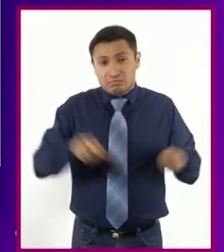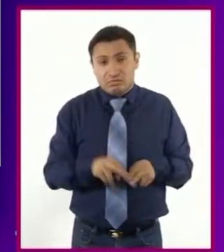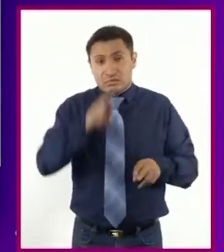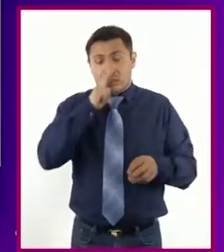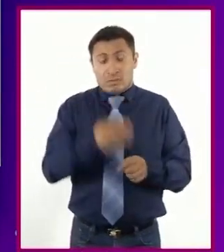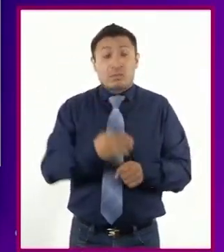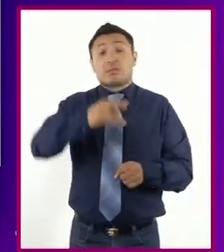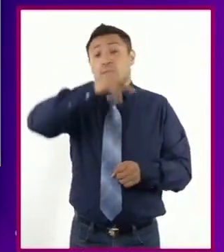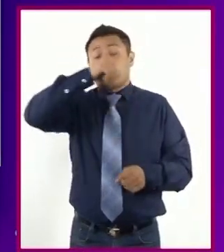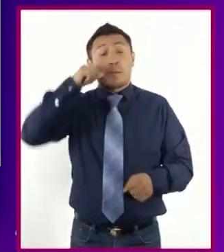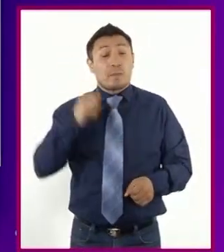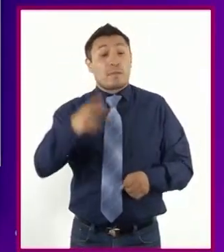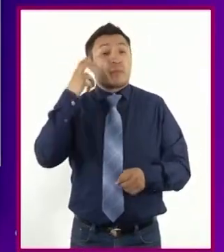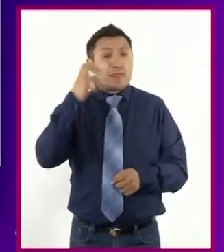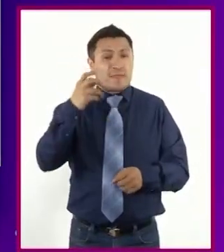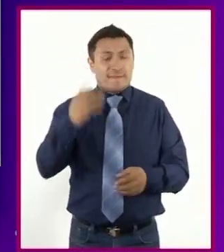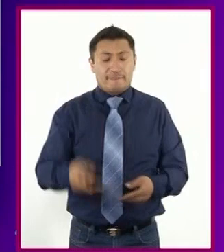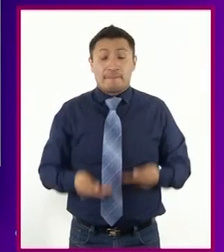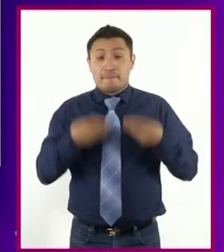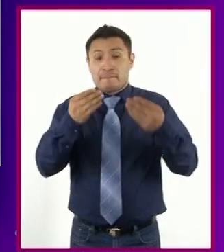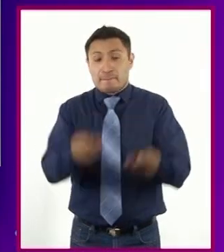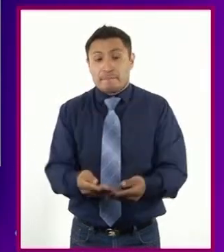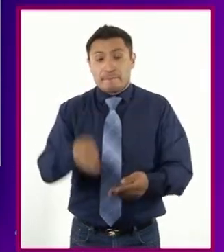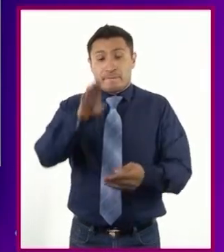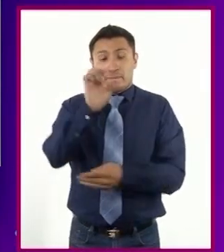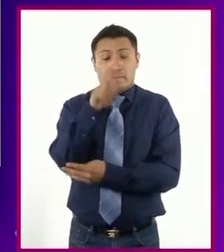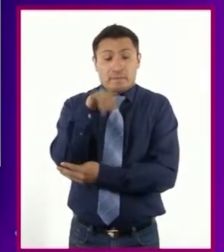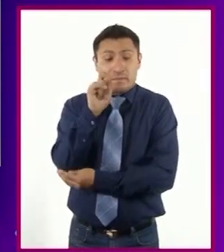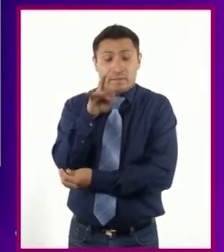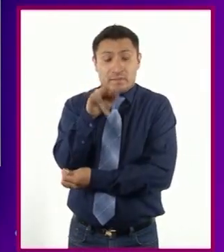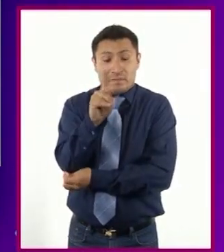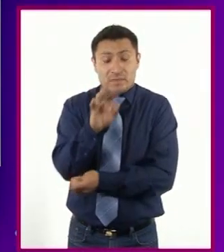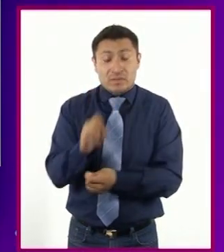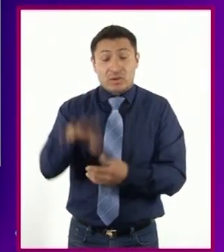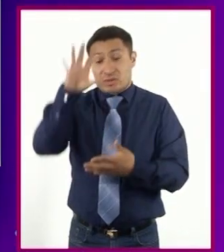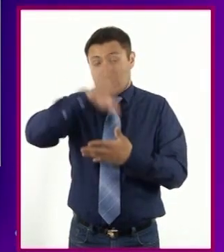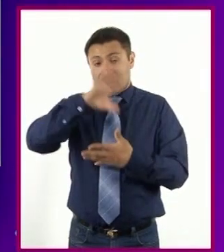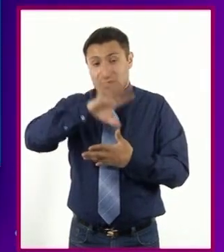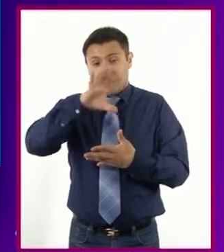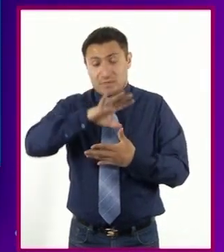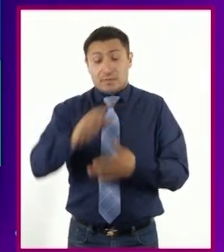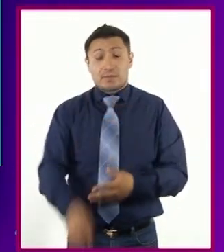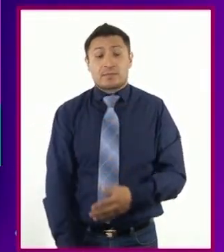Benito Juárez. Por ello, le dieron el título de Benemérito de las Américas.